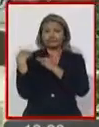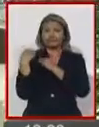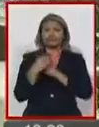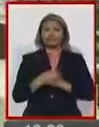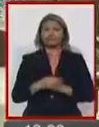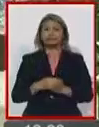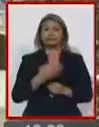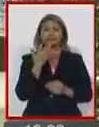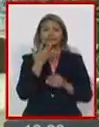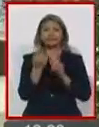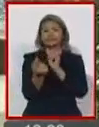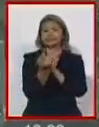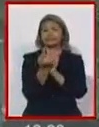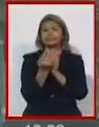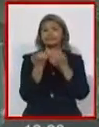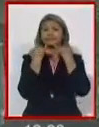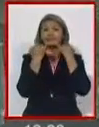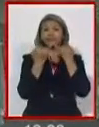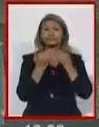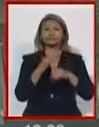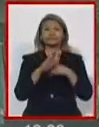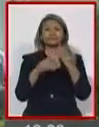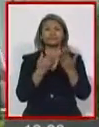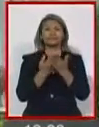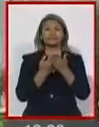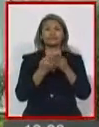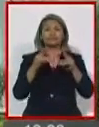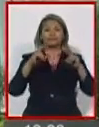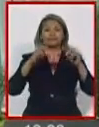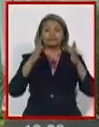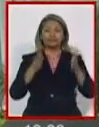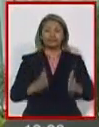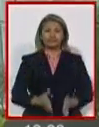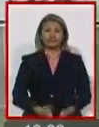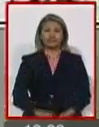caso recepcionará la declaración informativa de los investigados.